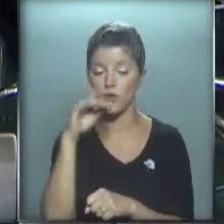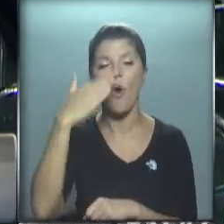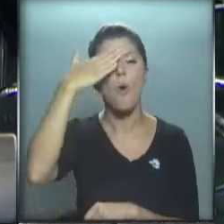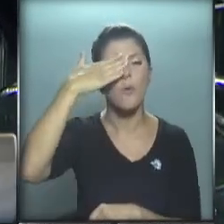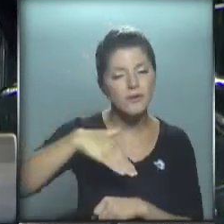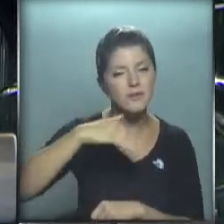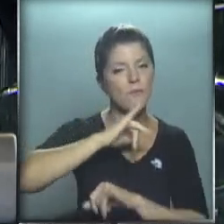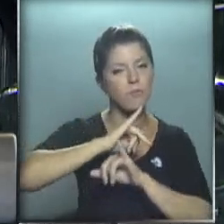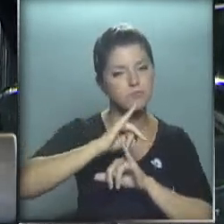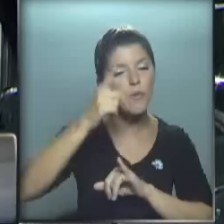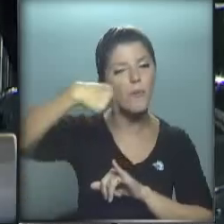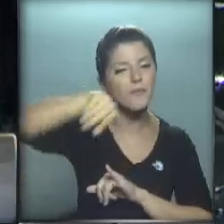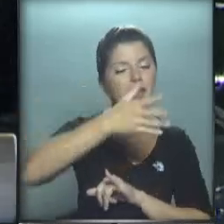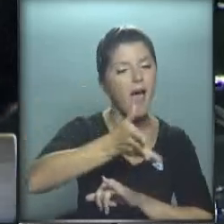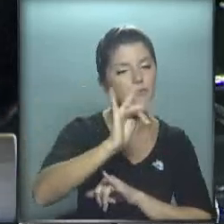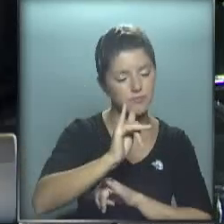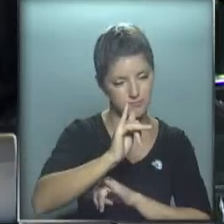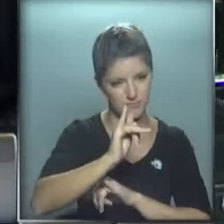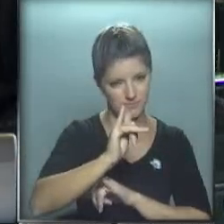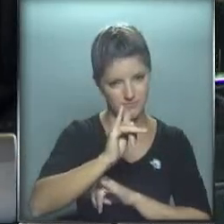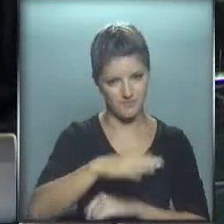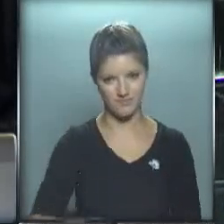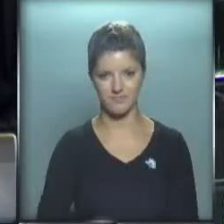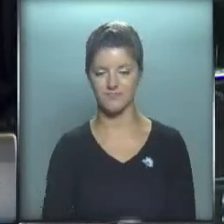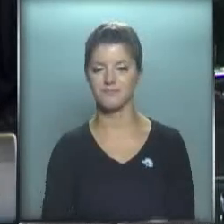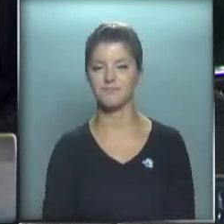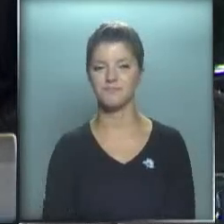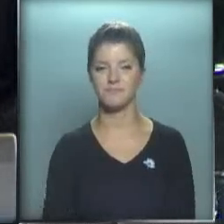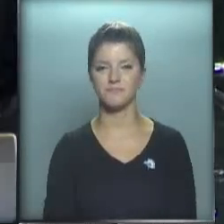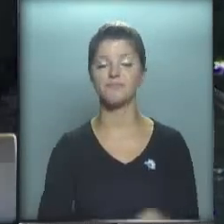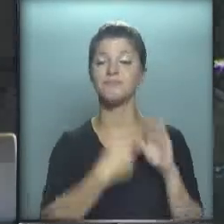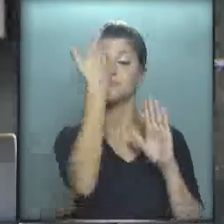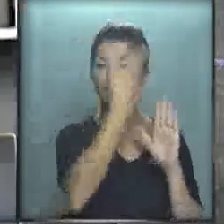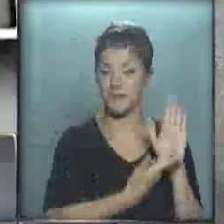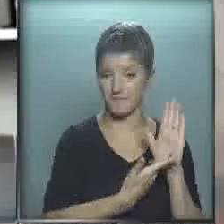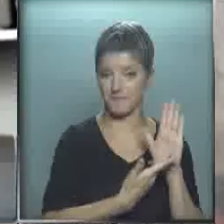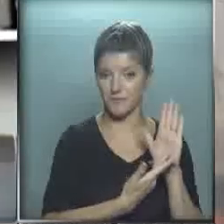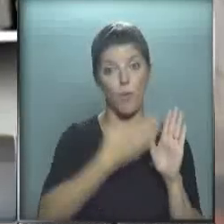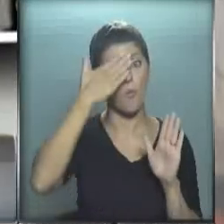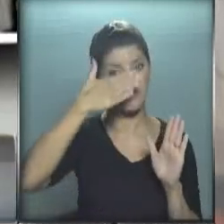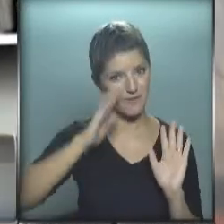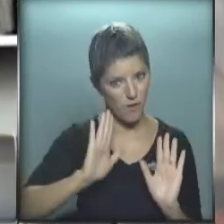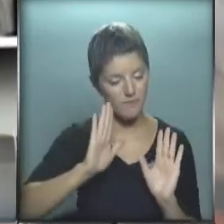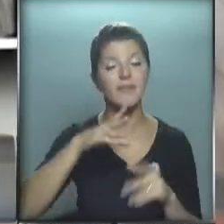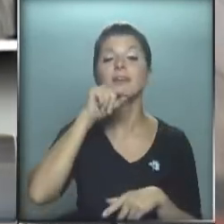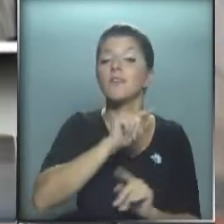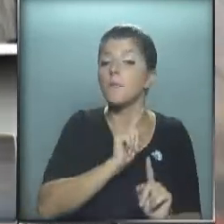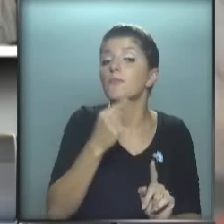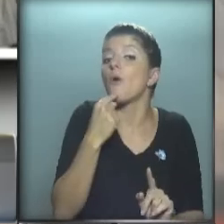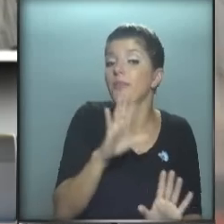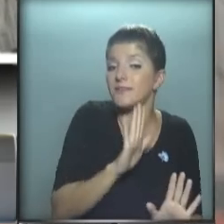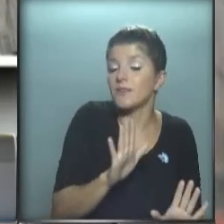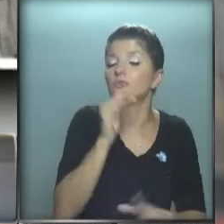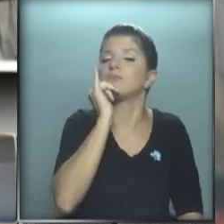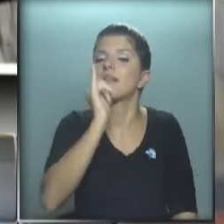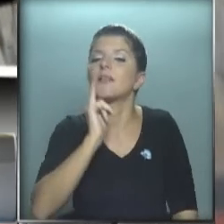incógnita de hoy para aquellos que todavía no dilucidaron Quién es nuestro personaje Aquí está último dato según su propia definición su